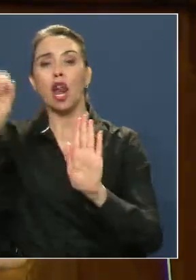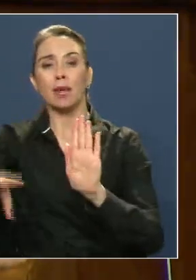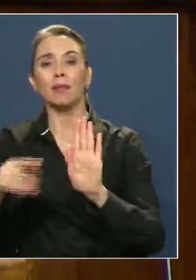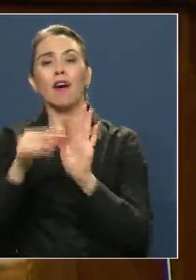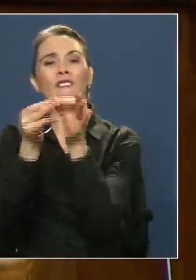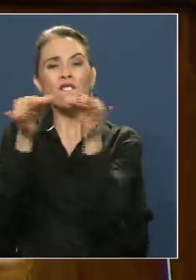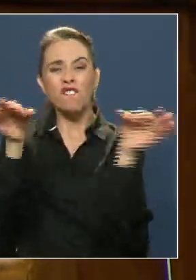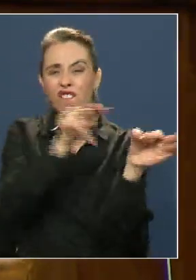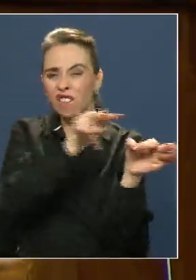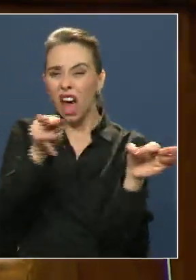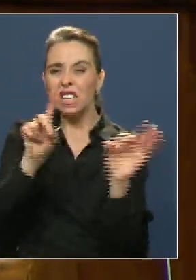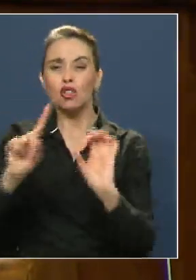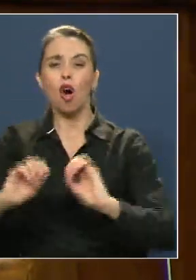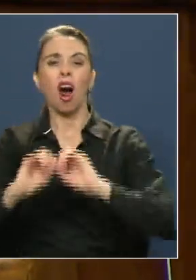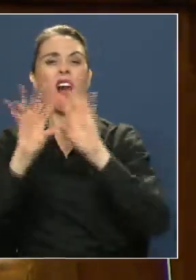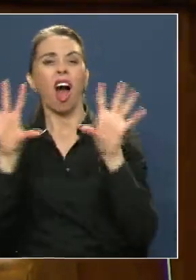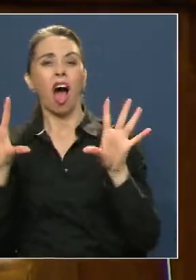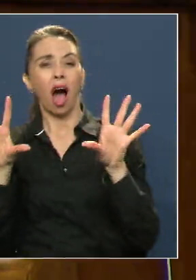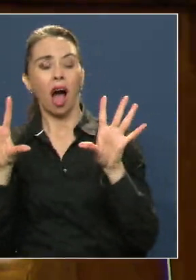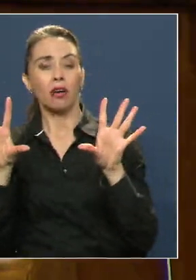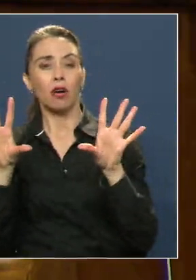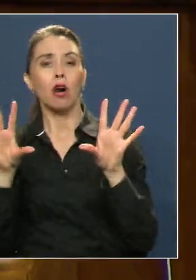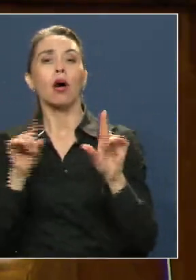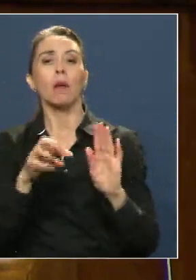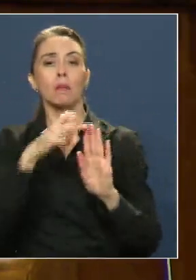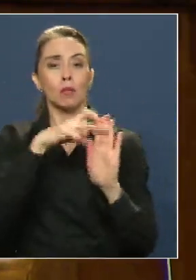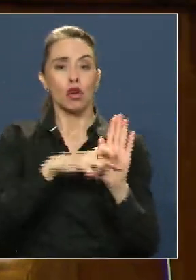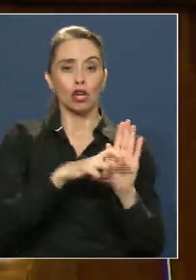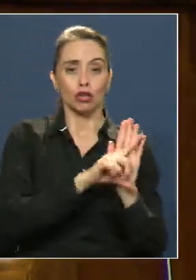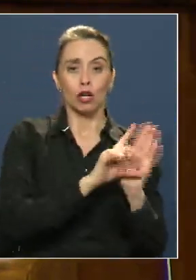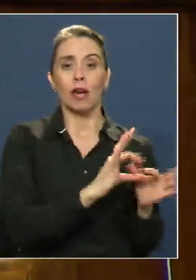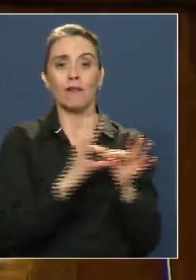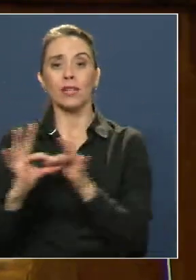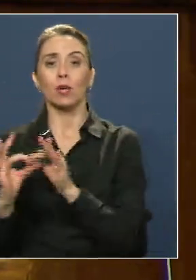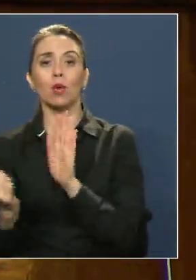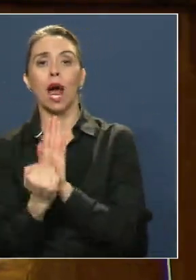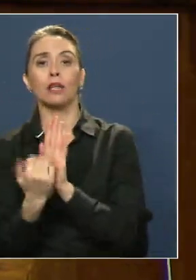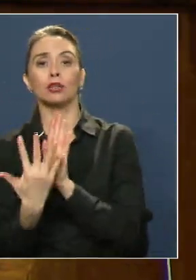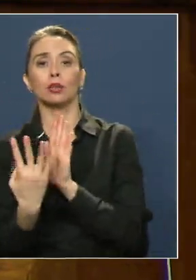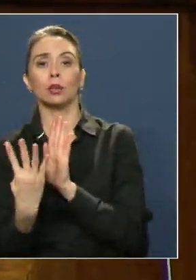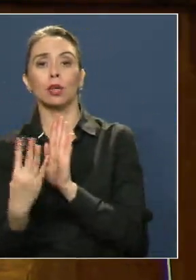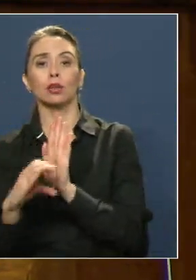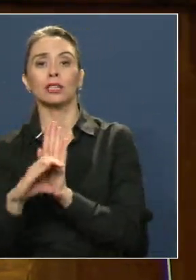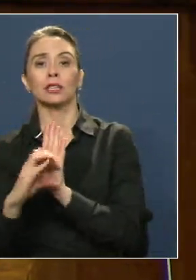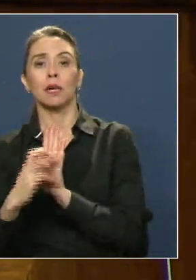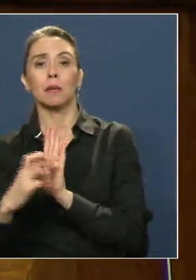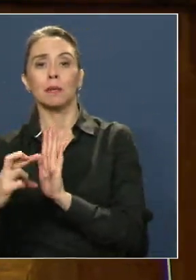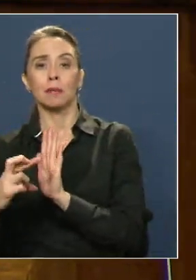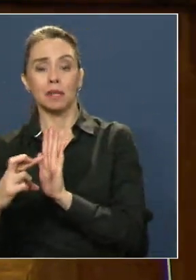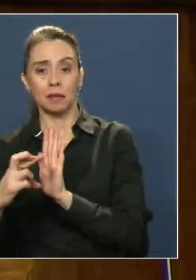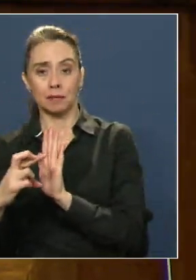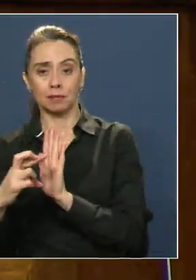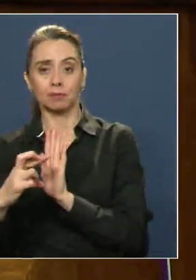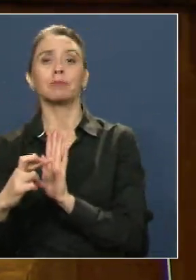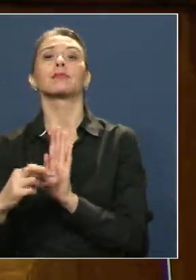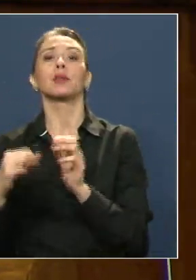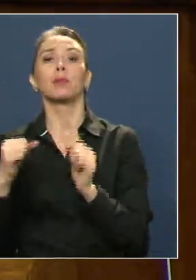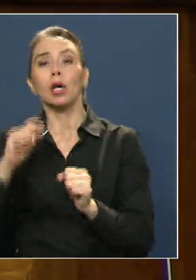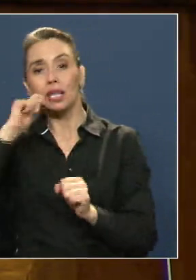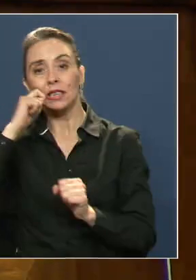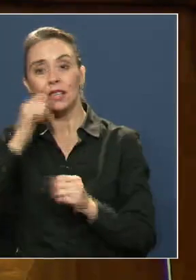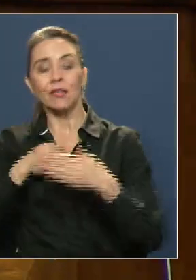una redacción poco clara, para vincular el proyecto con el artículo 54 del Código Procesal Penal, lo que podía implicar